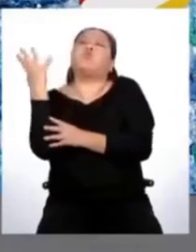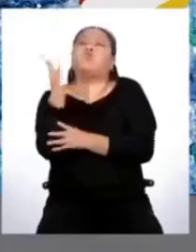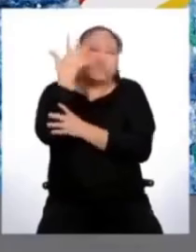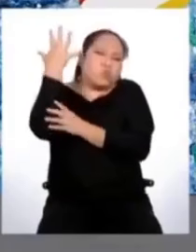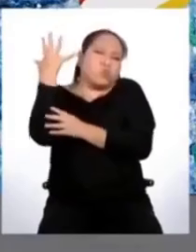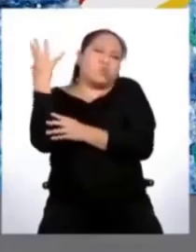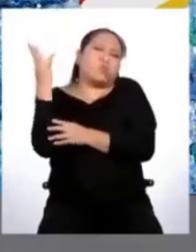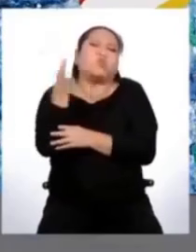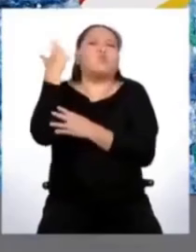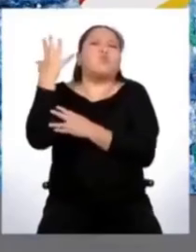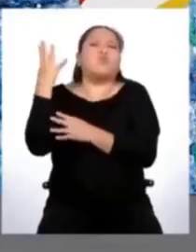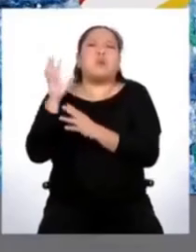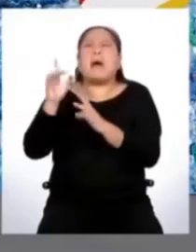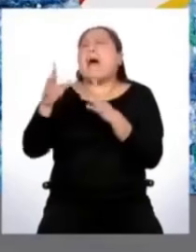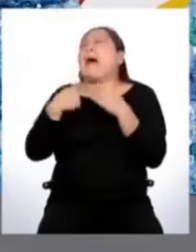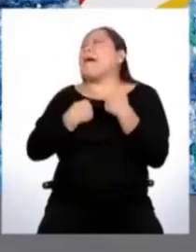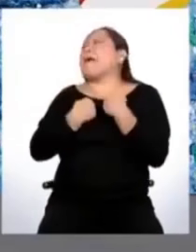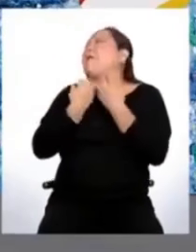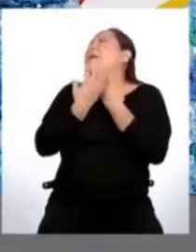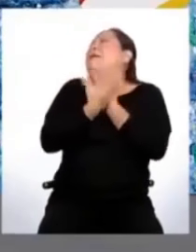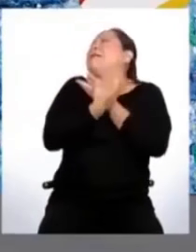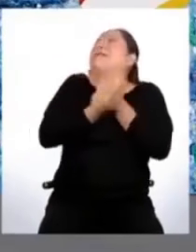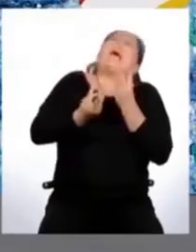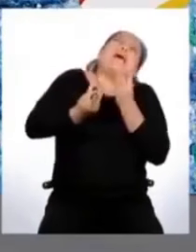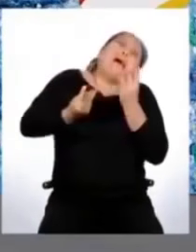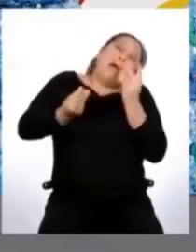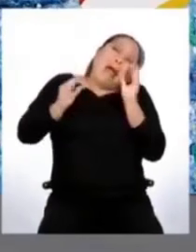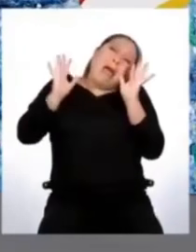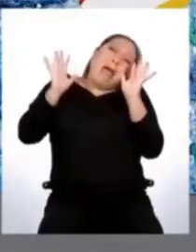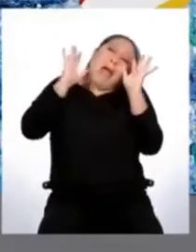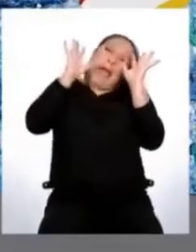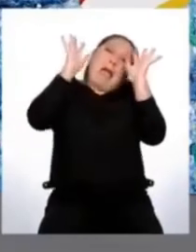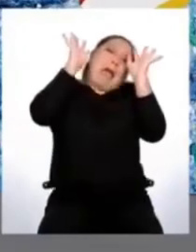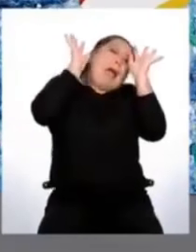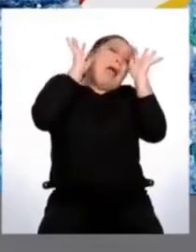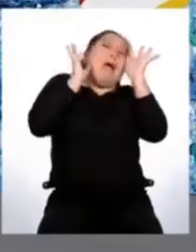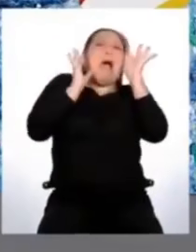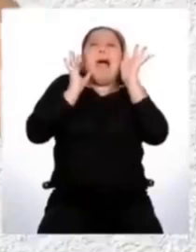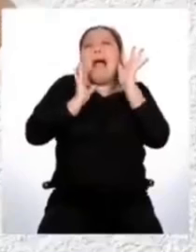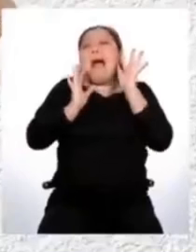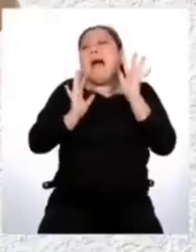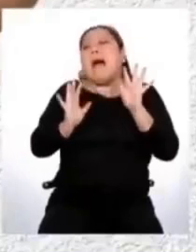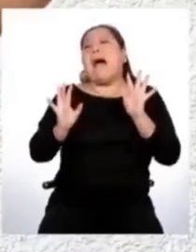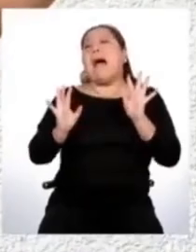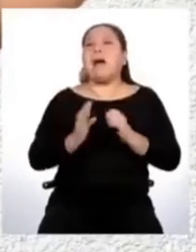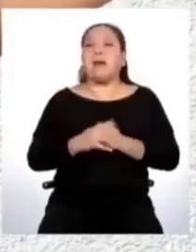el fin! ¡Es el fin! ¡Ah!